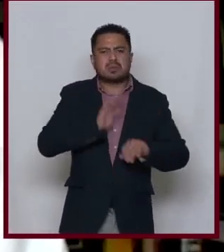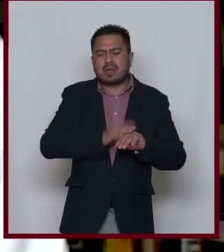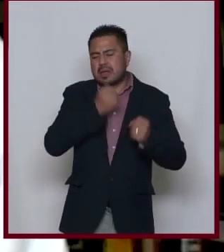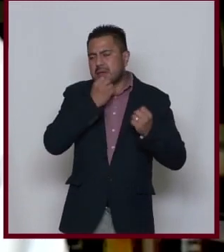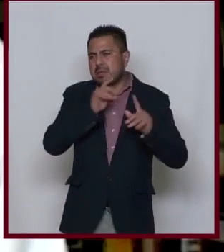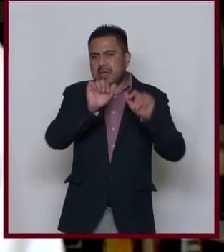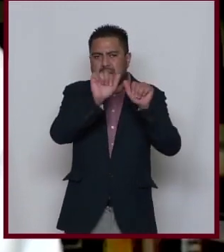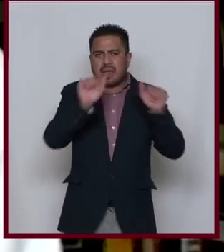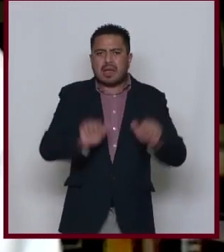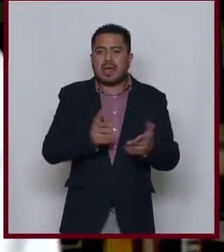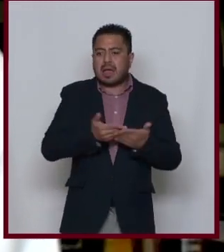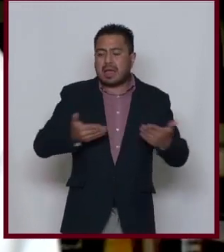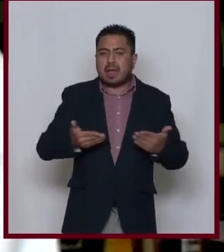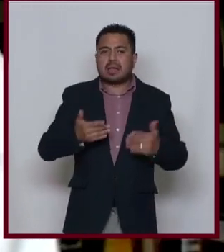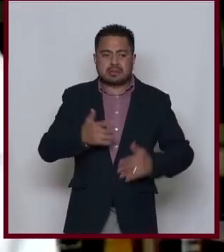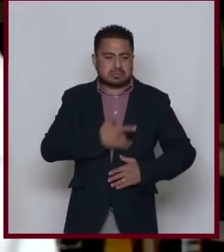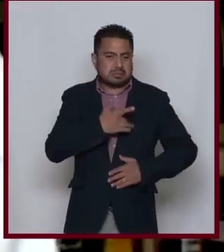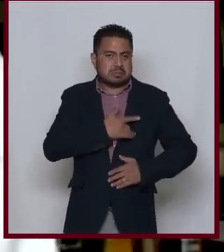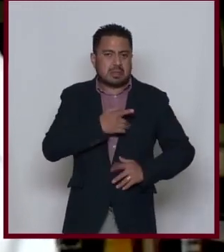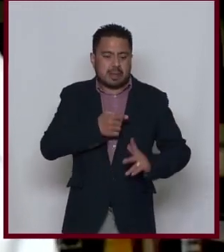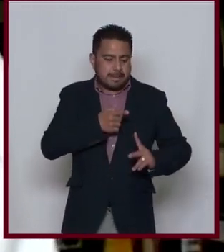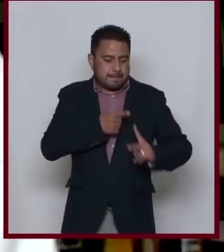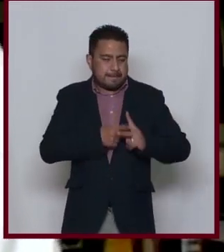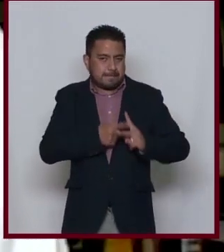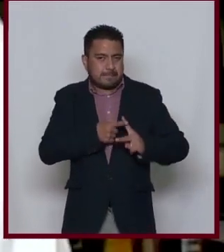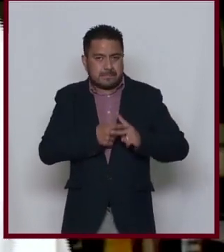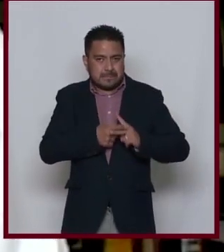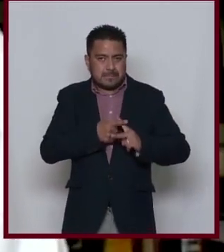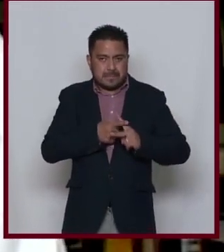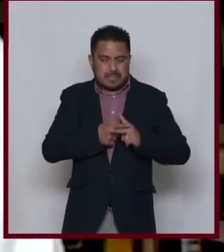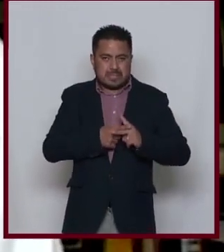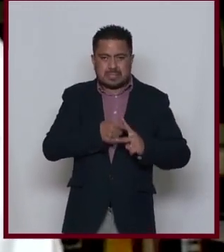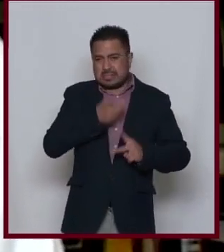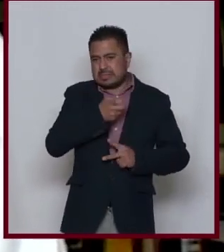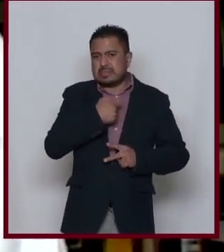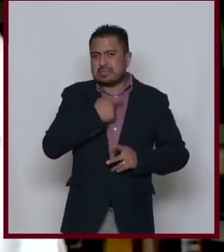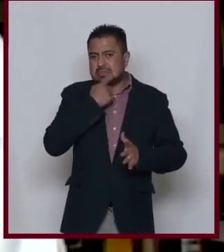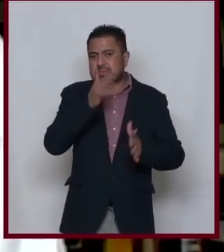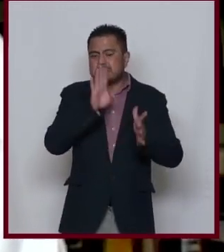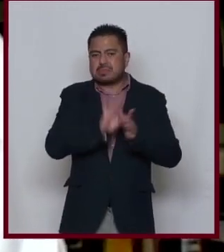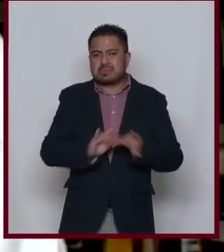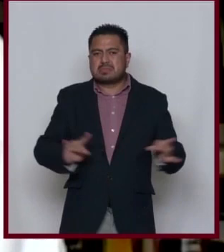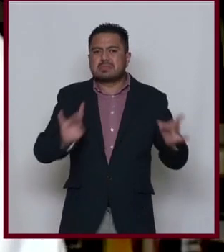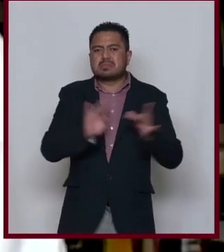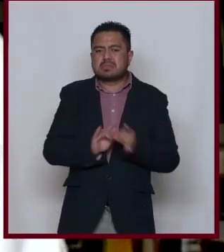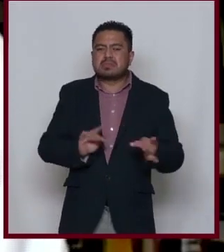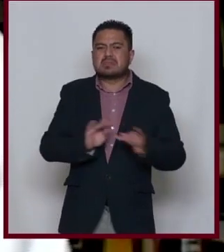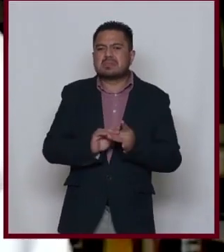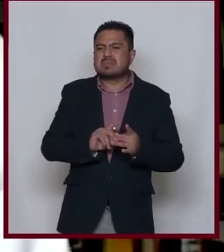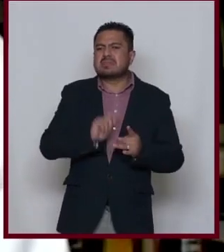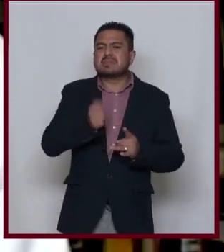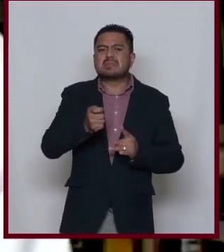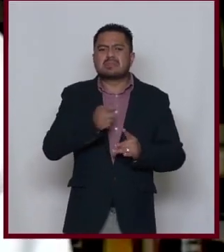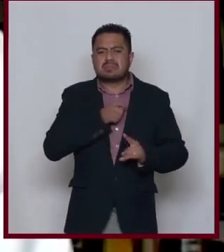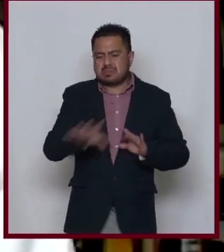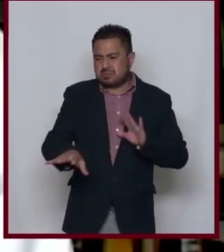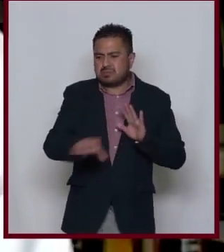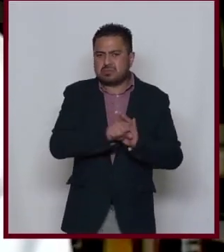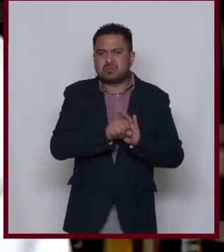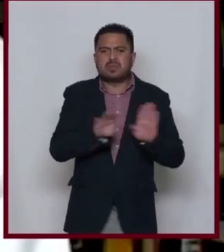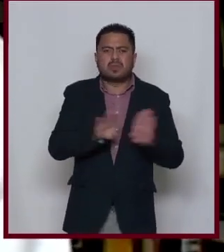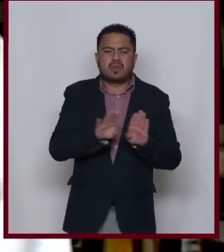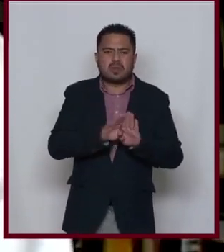artes. Ahora, desde la perspectiva de las matemáticas, yo diría que tomaría yo